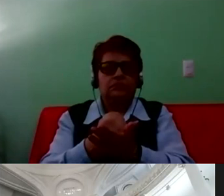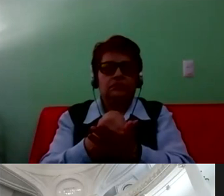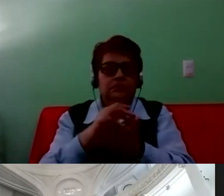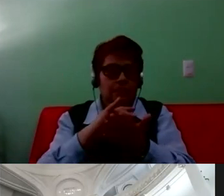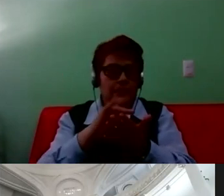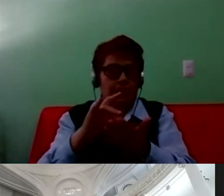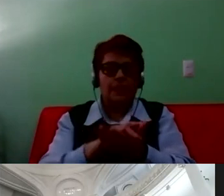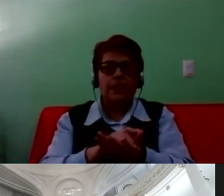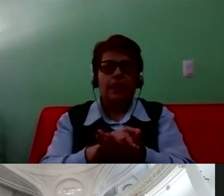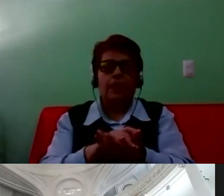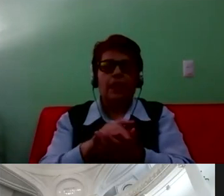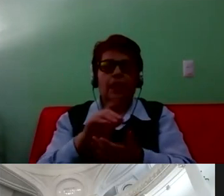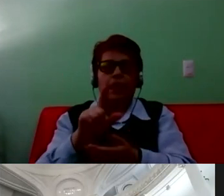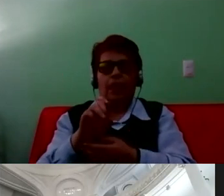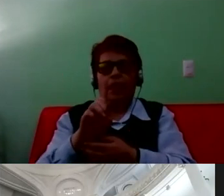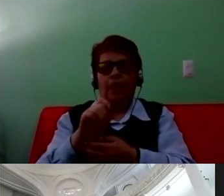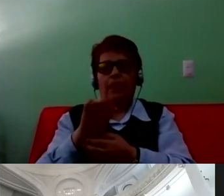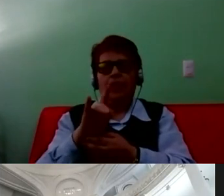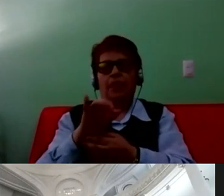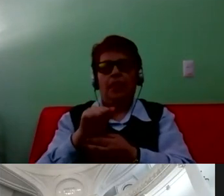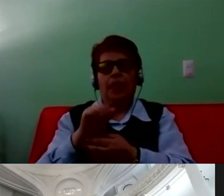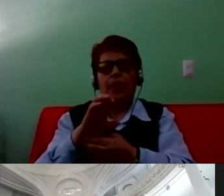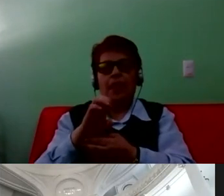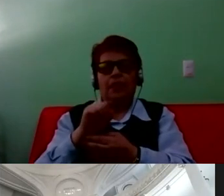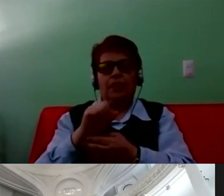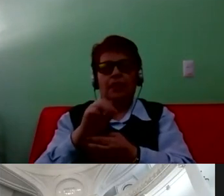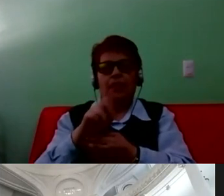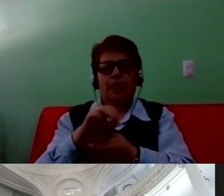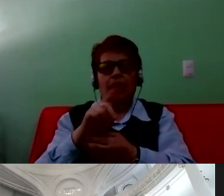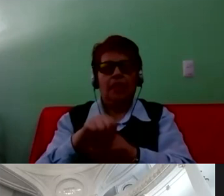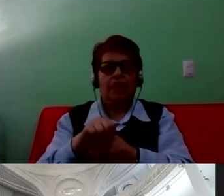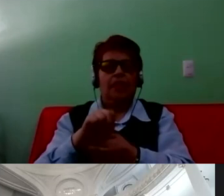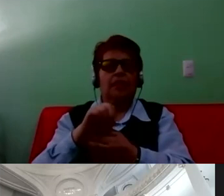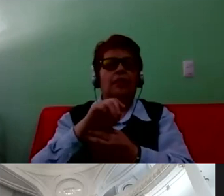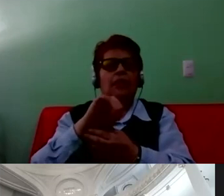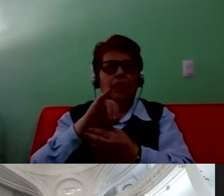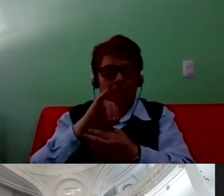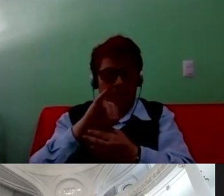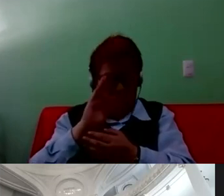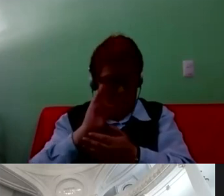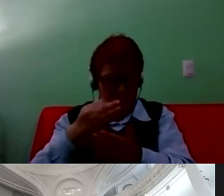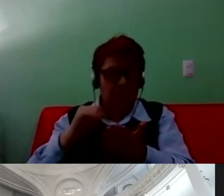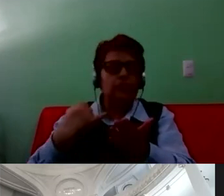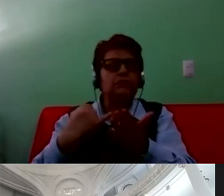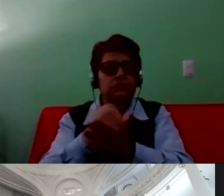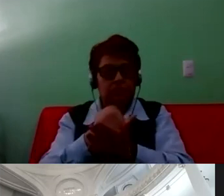Gracias. Diputada Leticia Estrada Hernández. Leticia Estrada, a favor del dictamen.